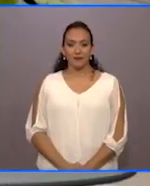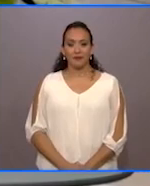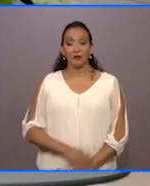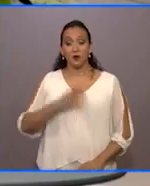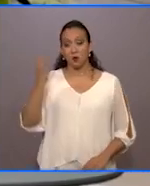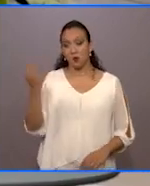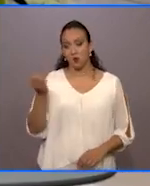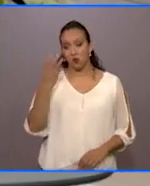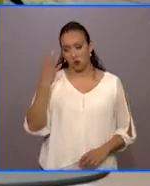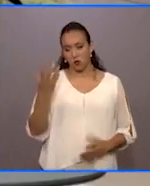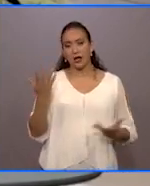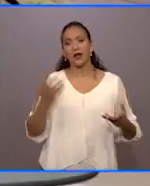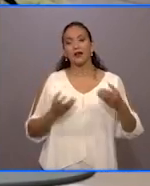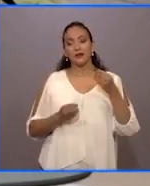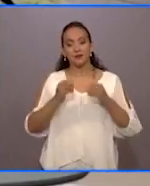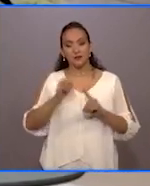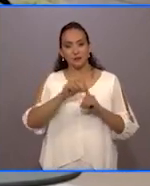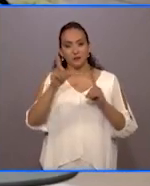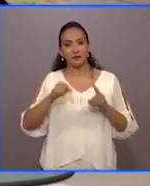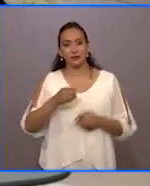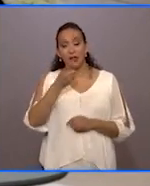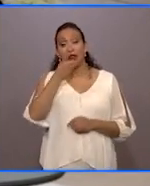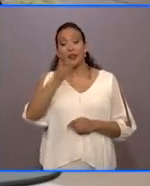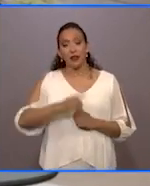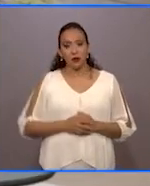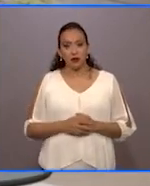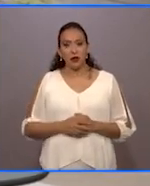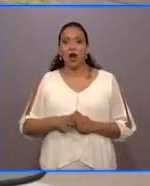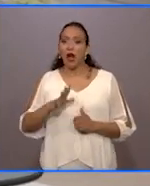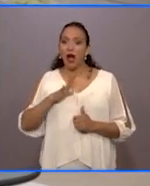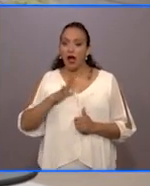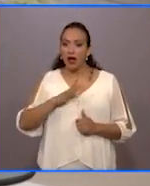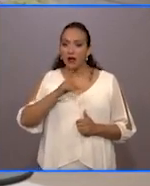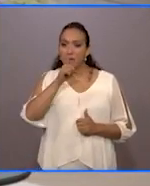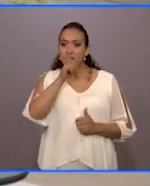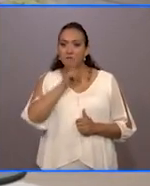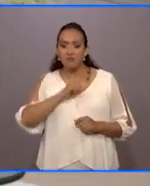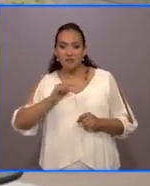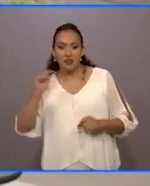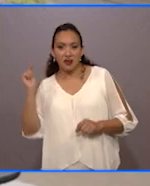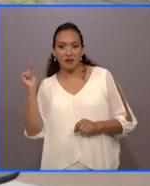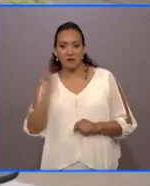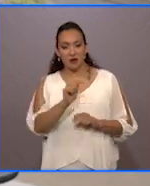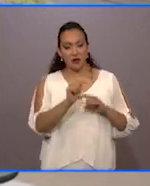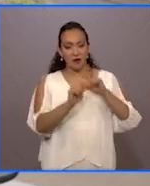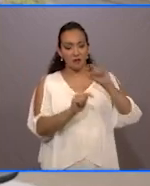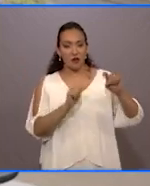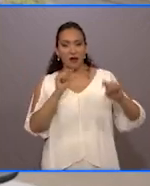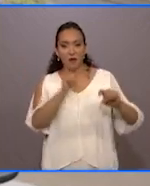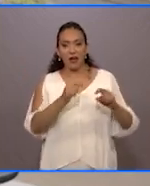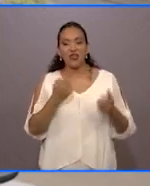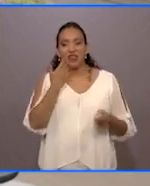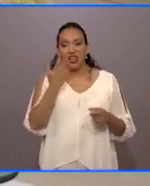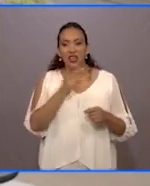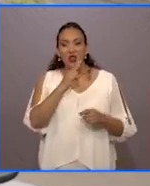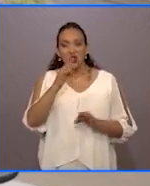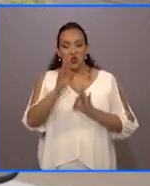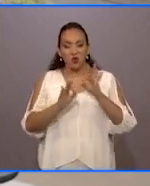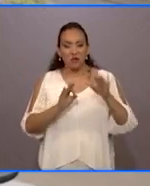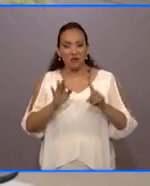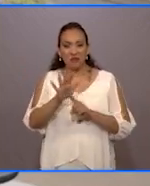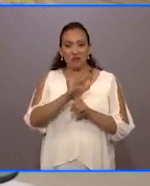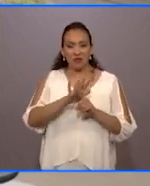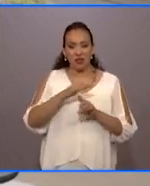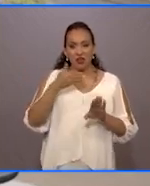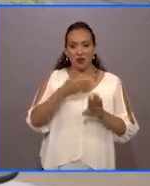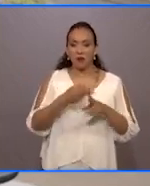Durante un foro organizado por la Corte se advirtió que acusaciones falsas y manipulación de procesos para investigar y castigar a defensores de